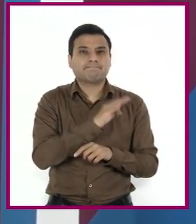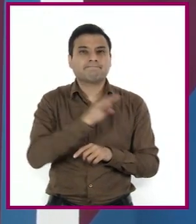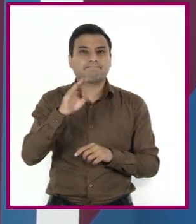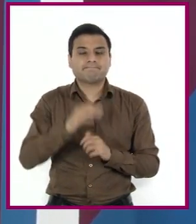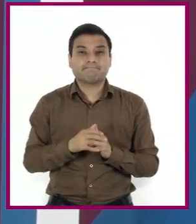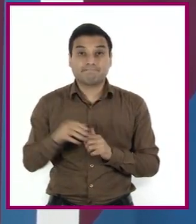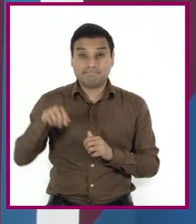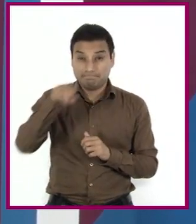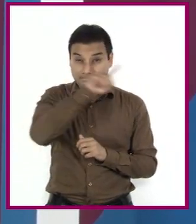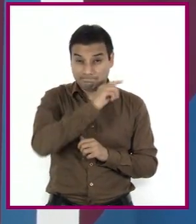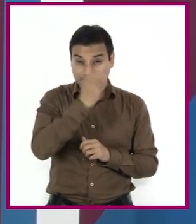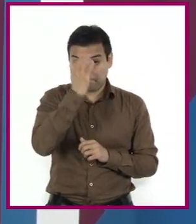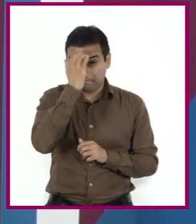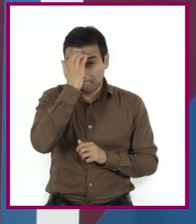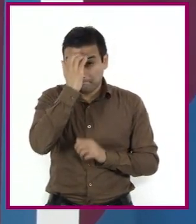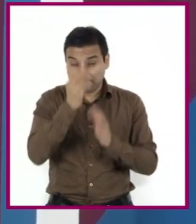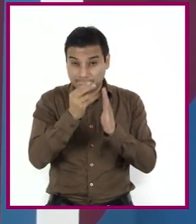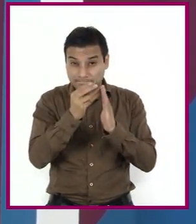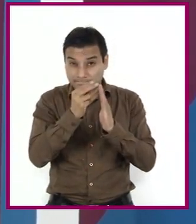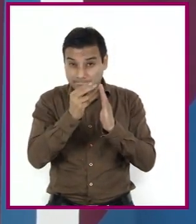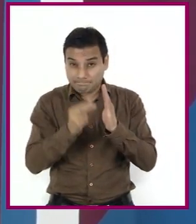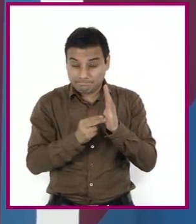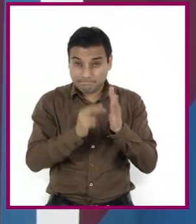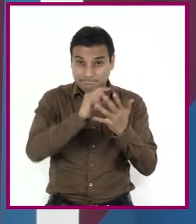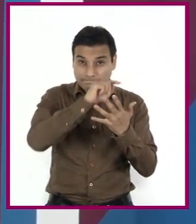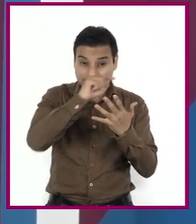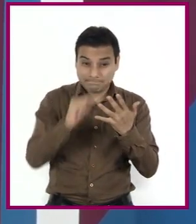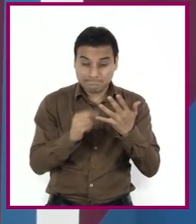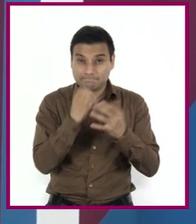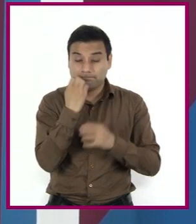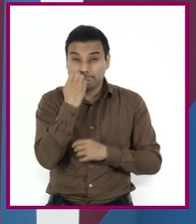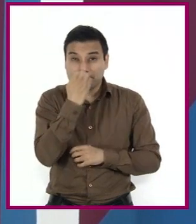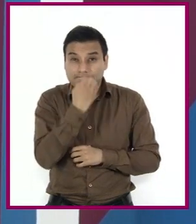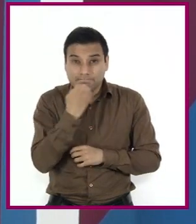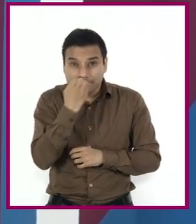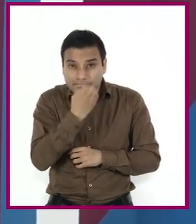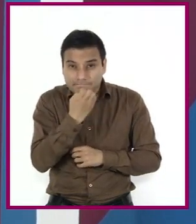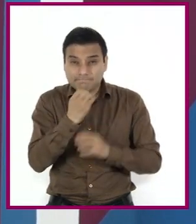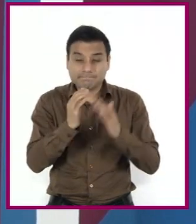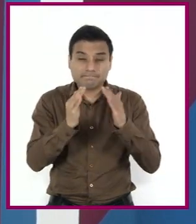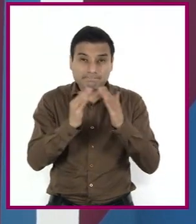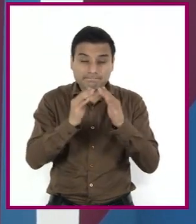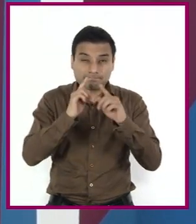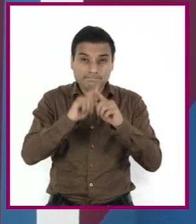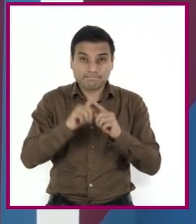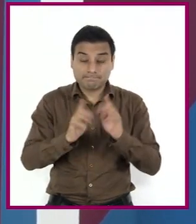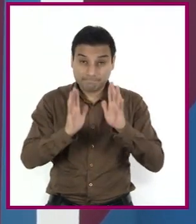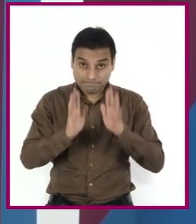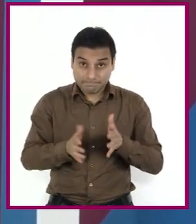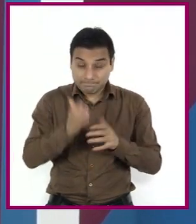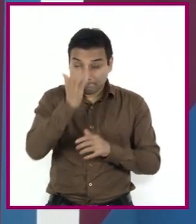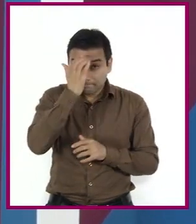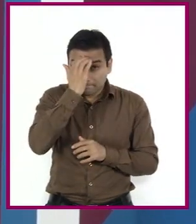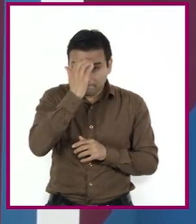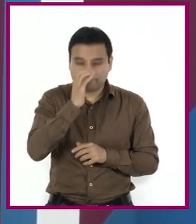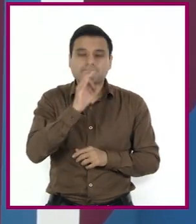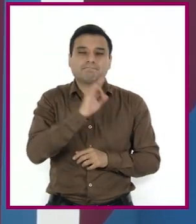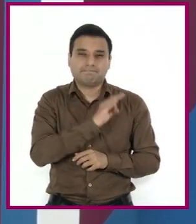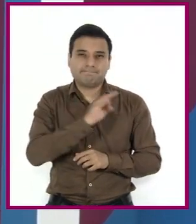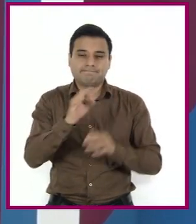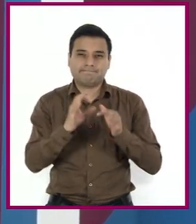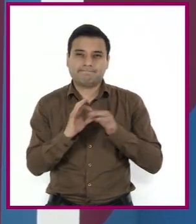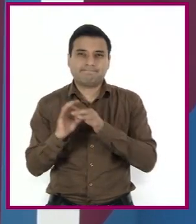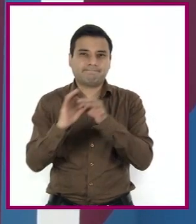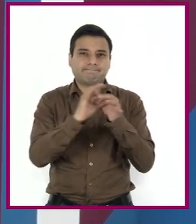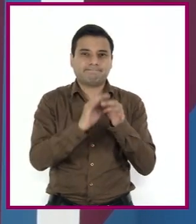ustedes conocen las normas de cada uno de los espacios en donde se desarrollan, seguramente lograrán una mejor armonía. A esto